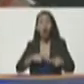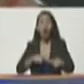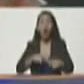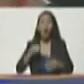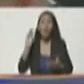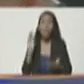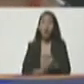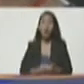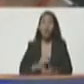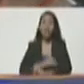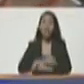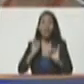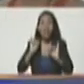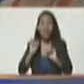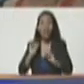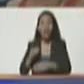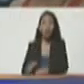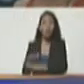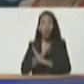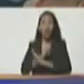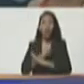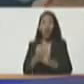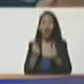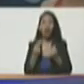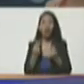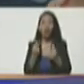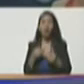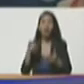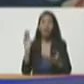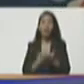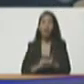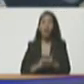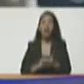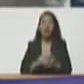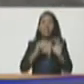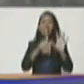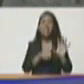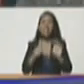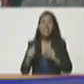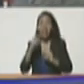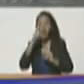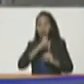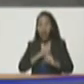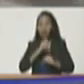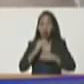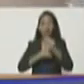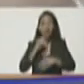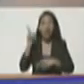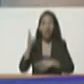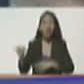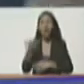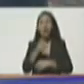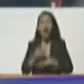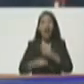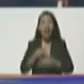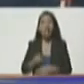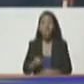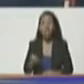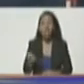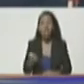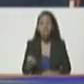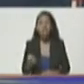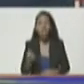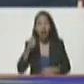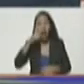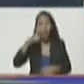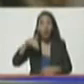al criminal bloqueo económico que desde hace más de 60 años busca provocar al